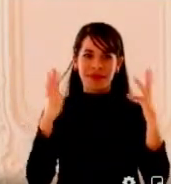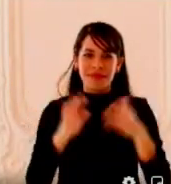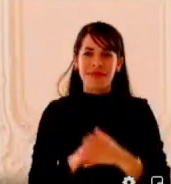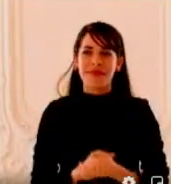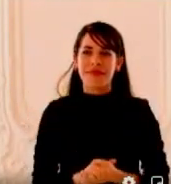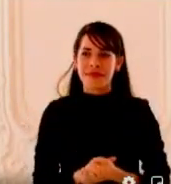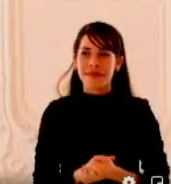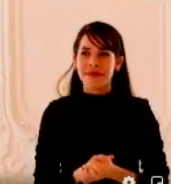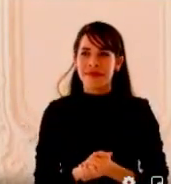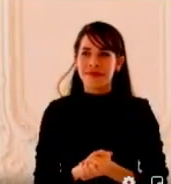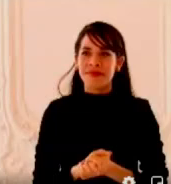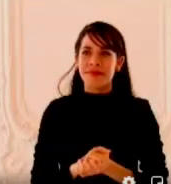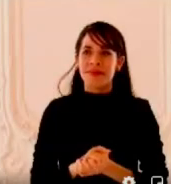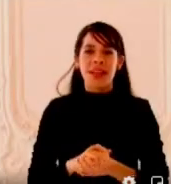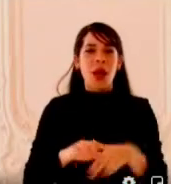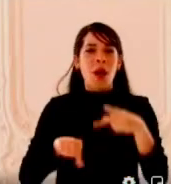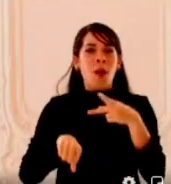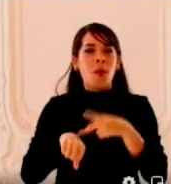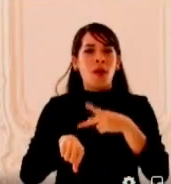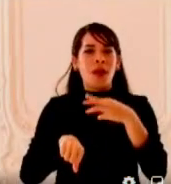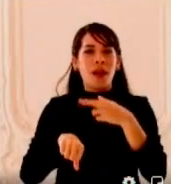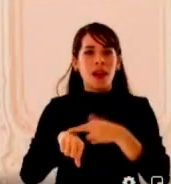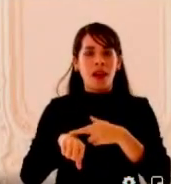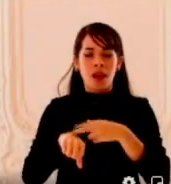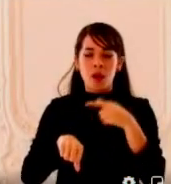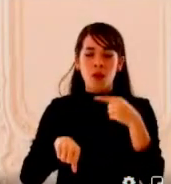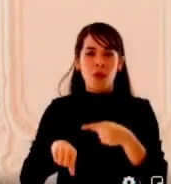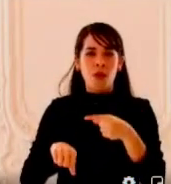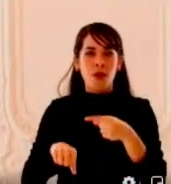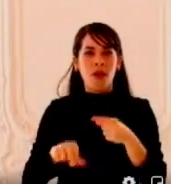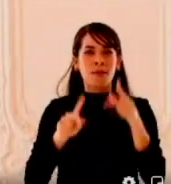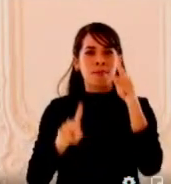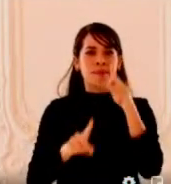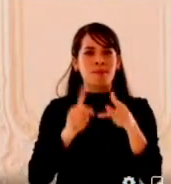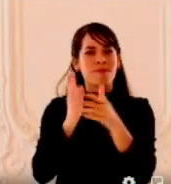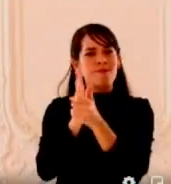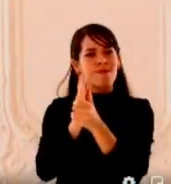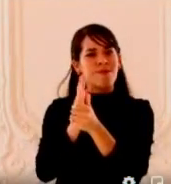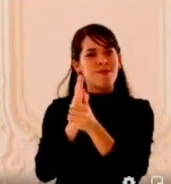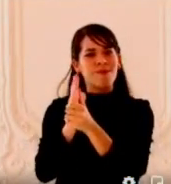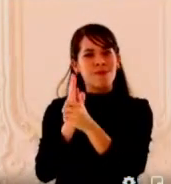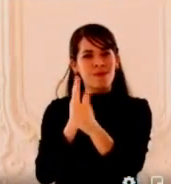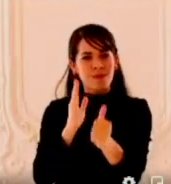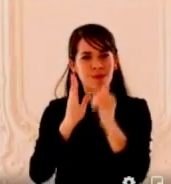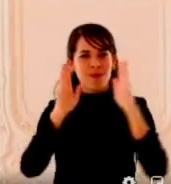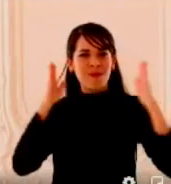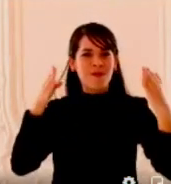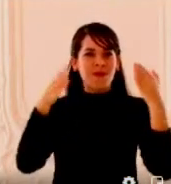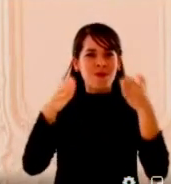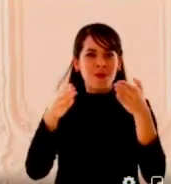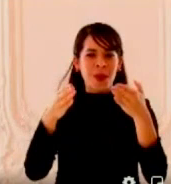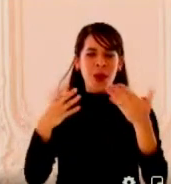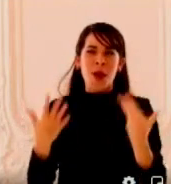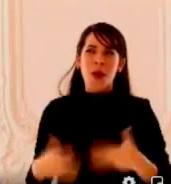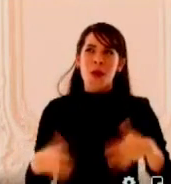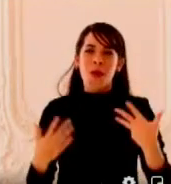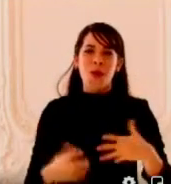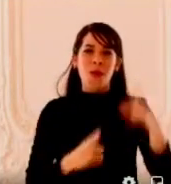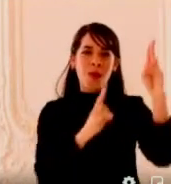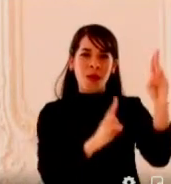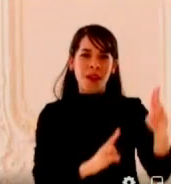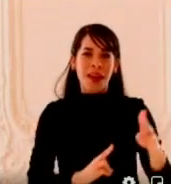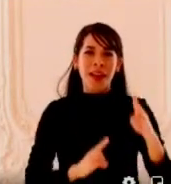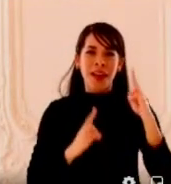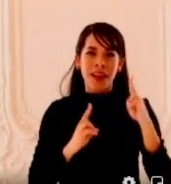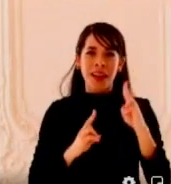Puerto Rico es una tierra de gente capaz y comprometida. Y me enorgullece tener estos 5 puertorriqueños y puertorriqueñas que quieren